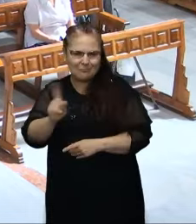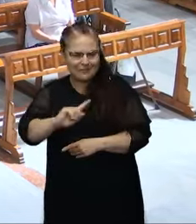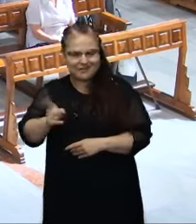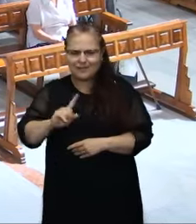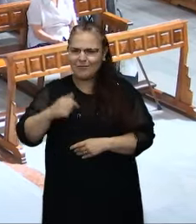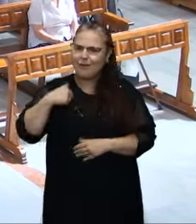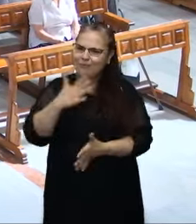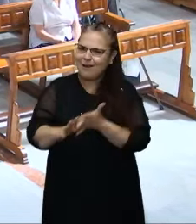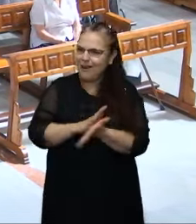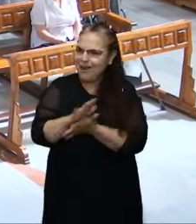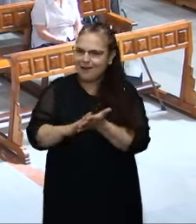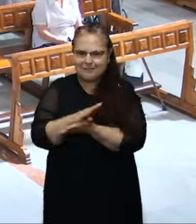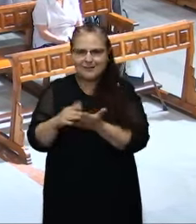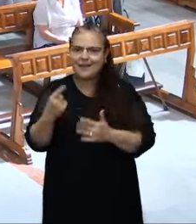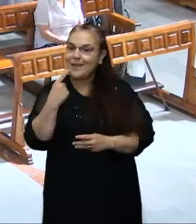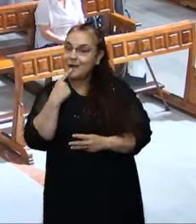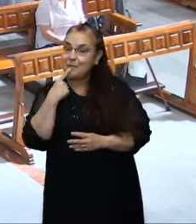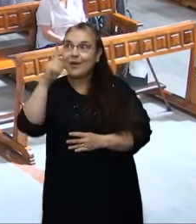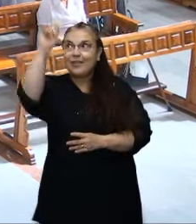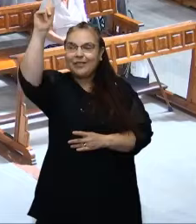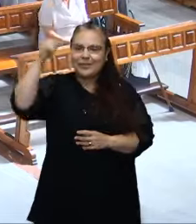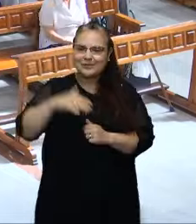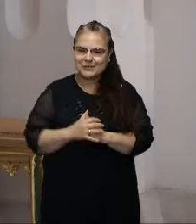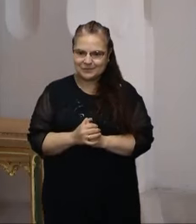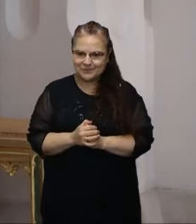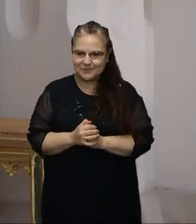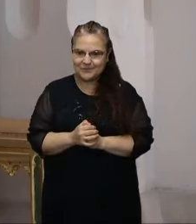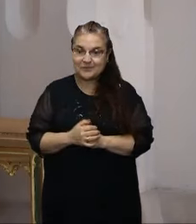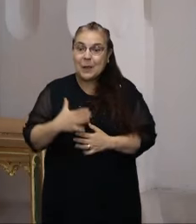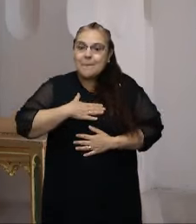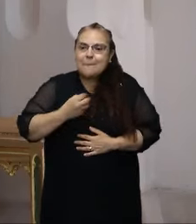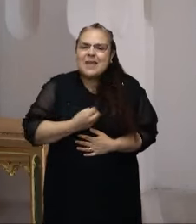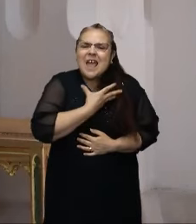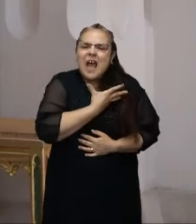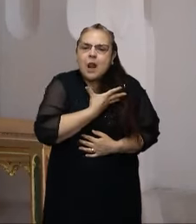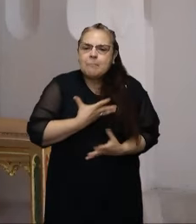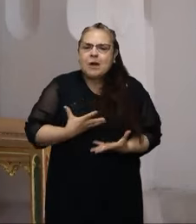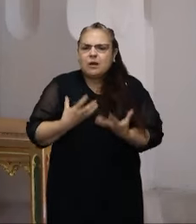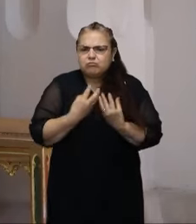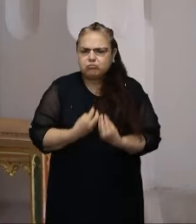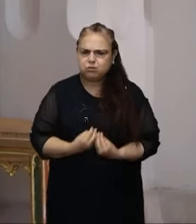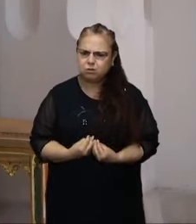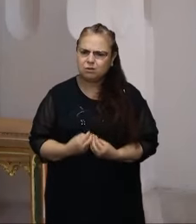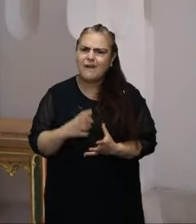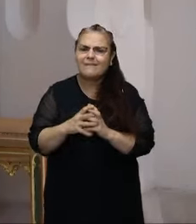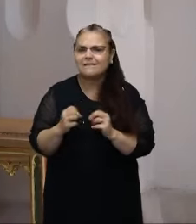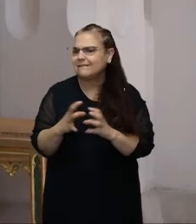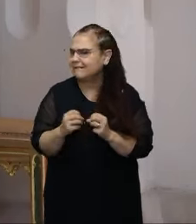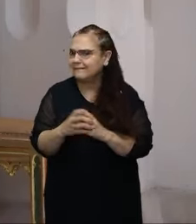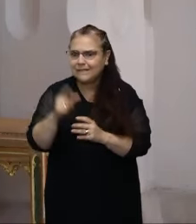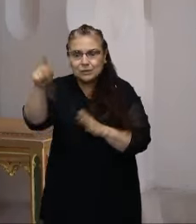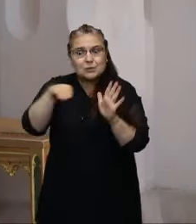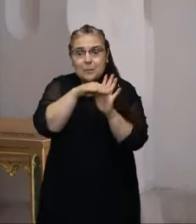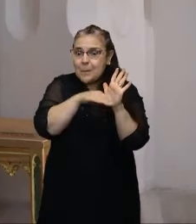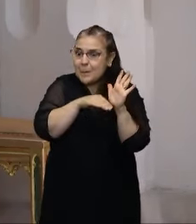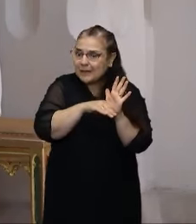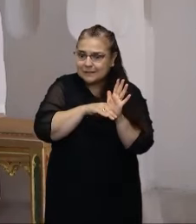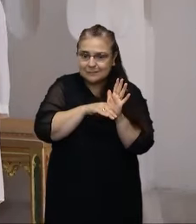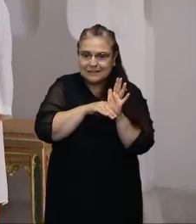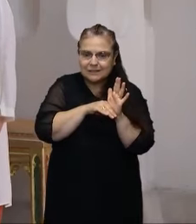toda palabra que sale de la boca de Dios. Mi alma se consume deseando continuamente tus